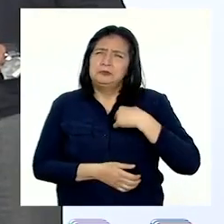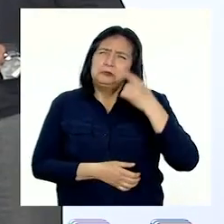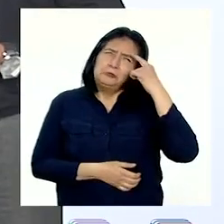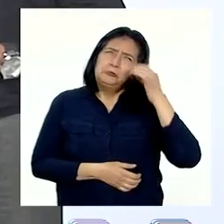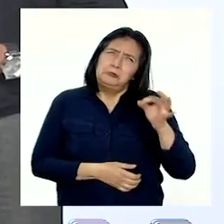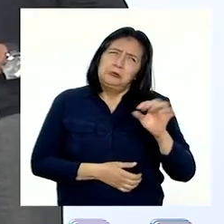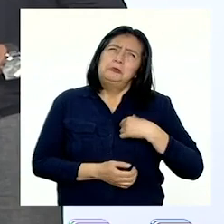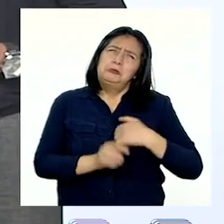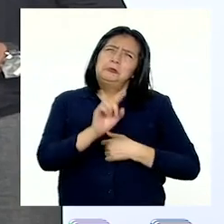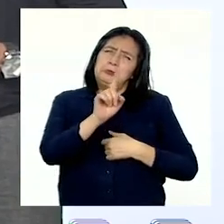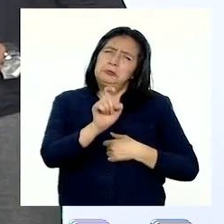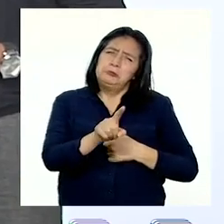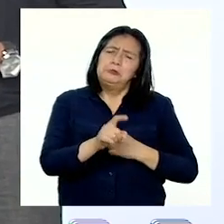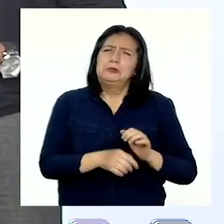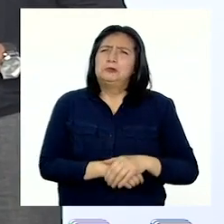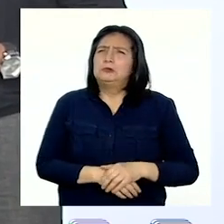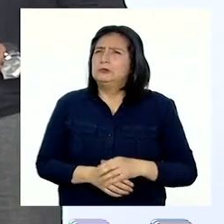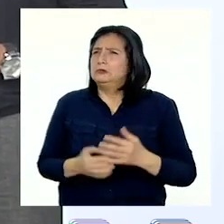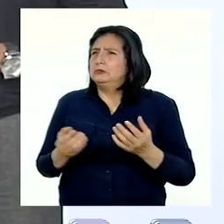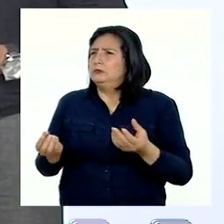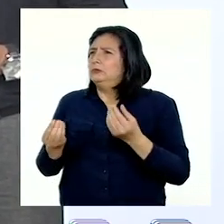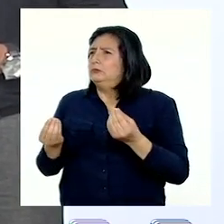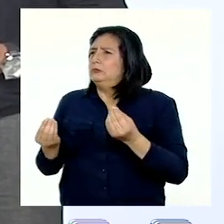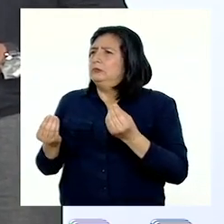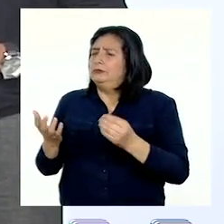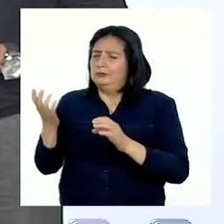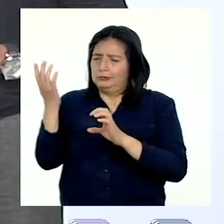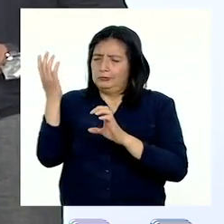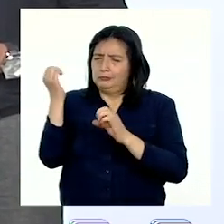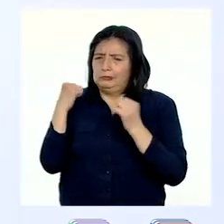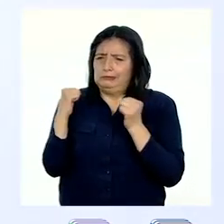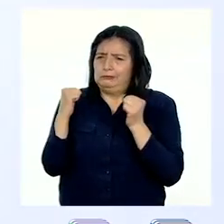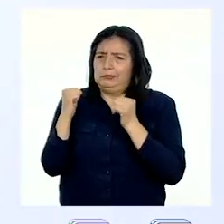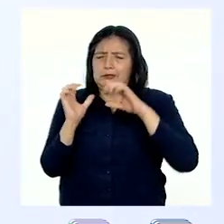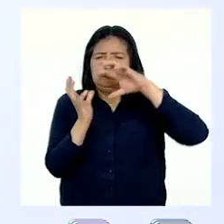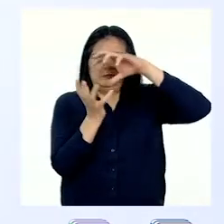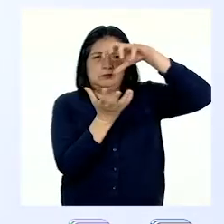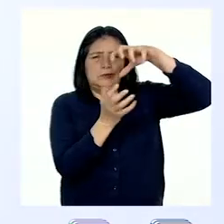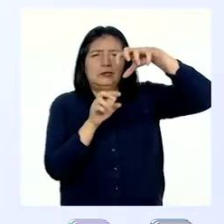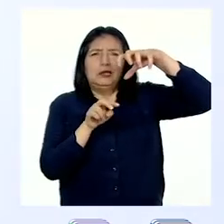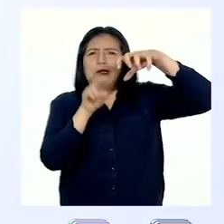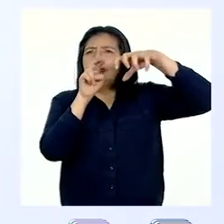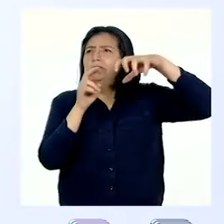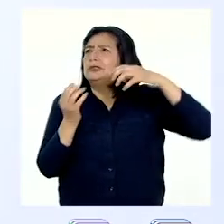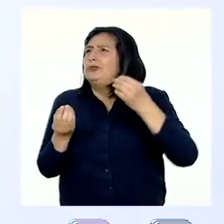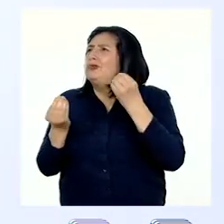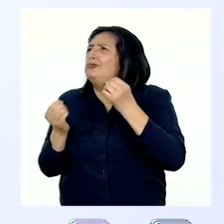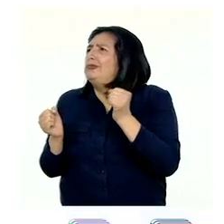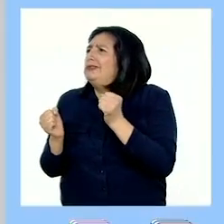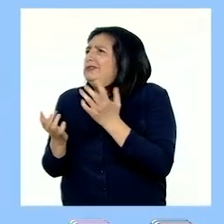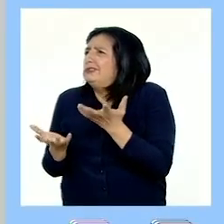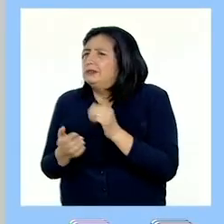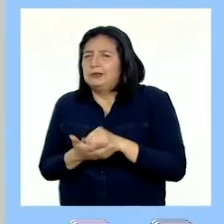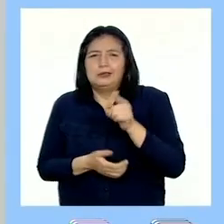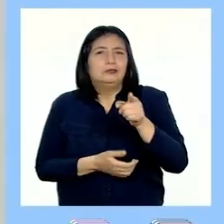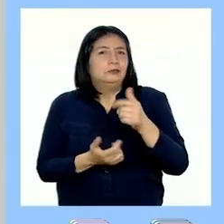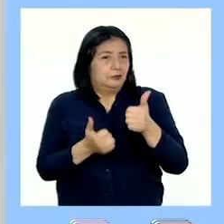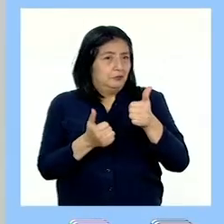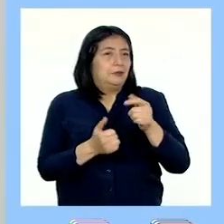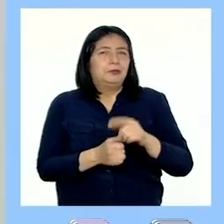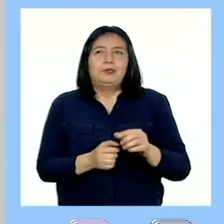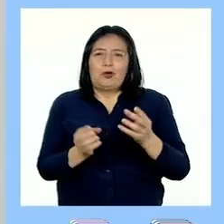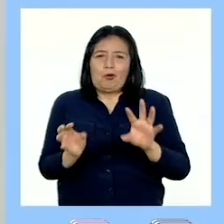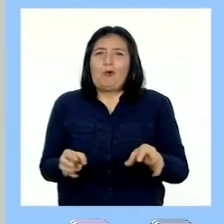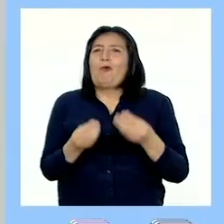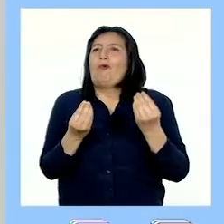también podemos preguntar: ¿cómo es el invierno en el hemisferio norte? Esa es una gran pregunta, Josué. El cómo